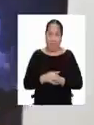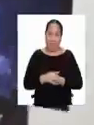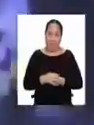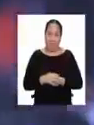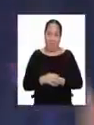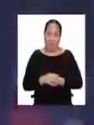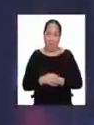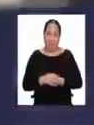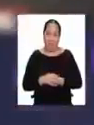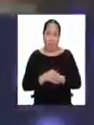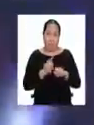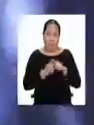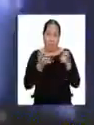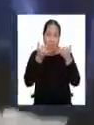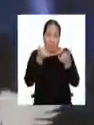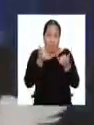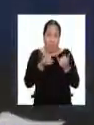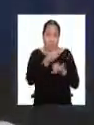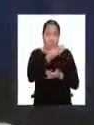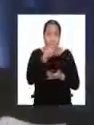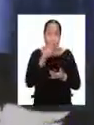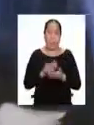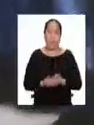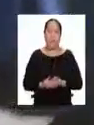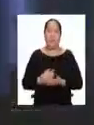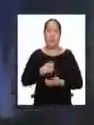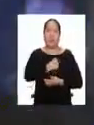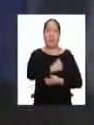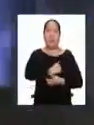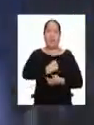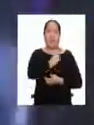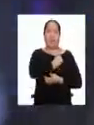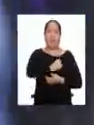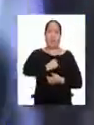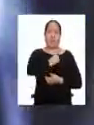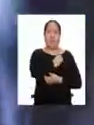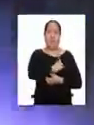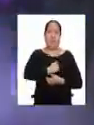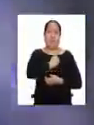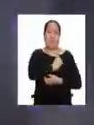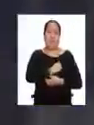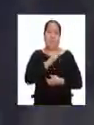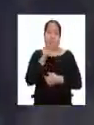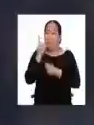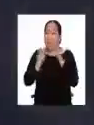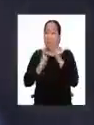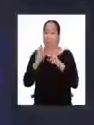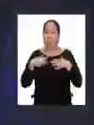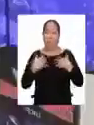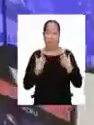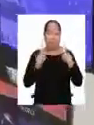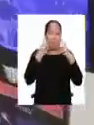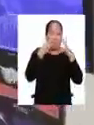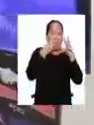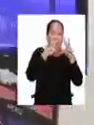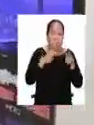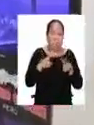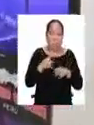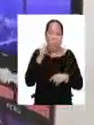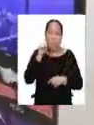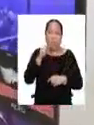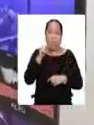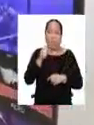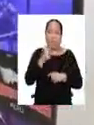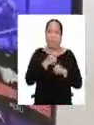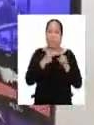algo similar a lo que ya se tiene ahora. Bueno, me da pena que la gente no pueda experimentar lo que estoy viendo yo, porque de hecho una cosa es verlo